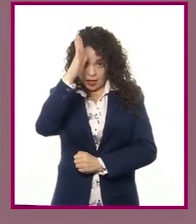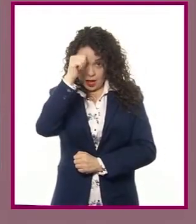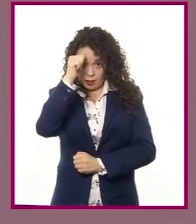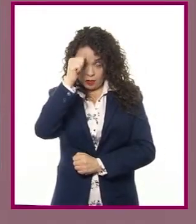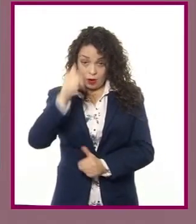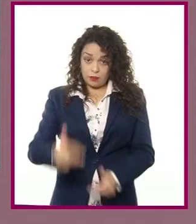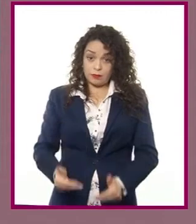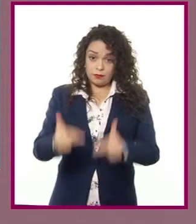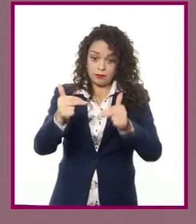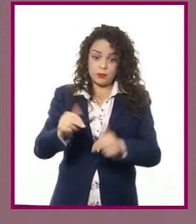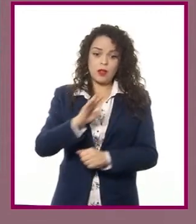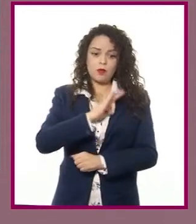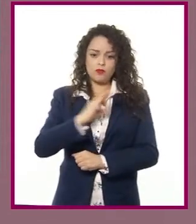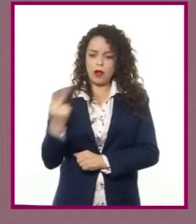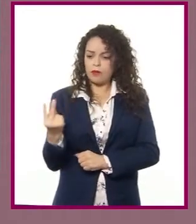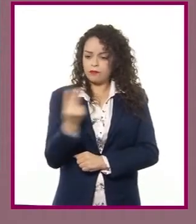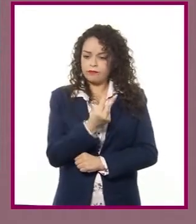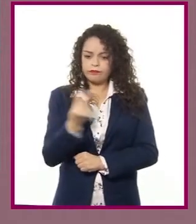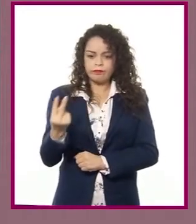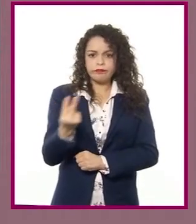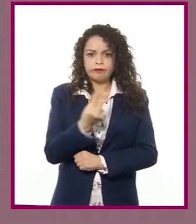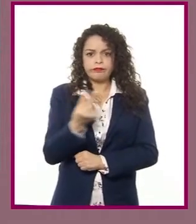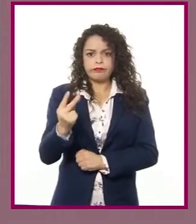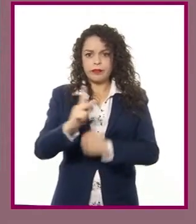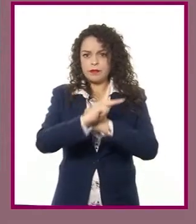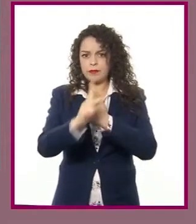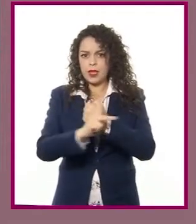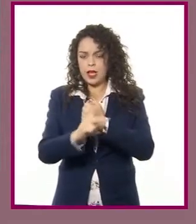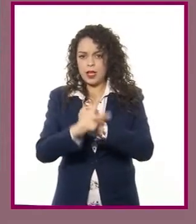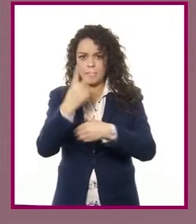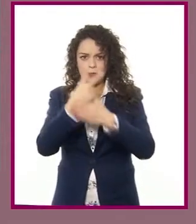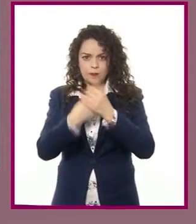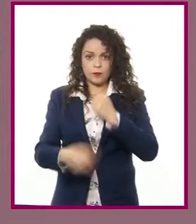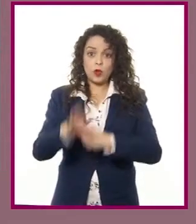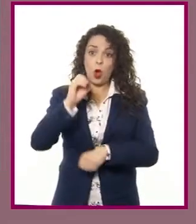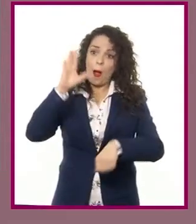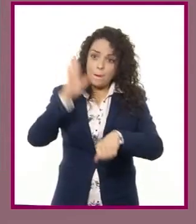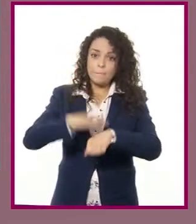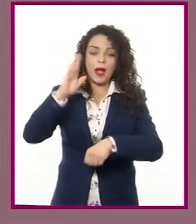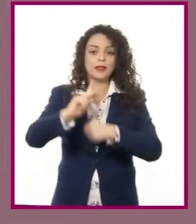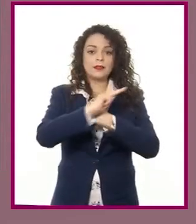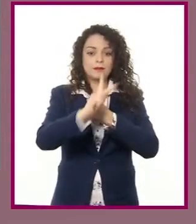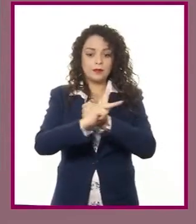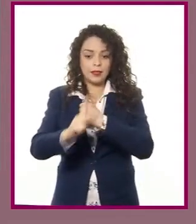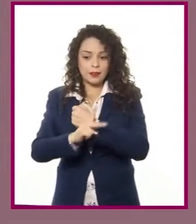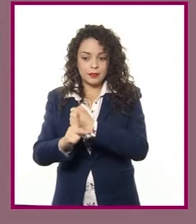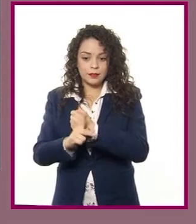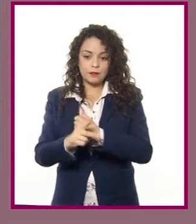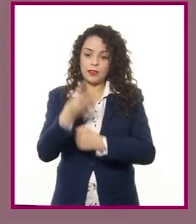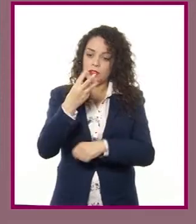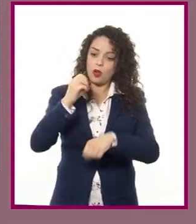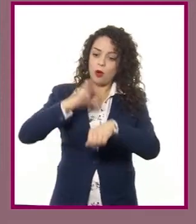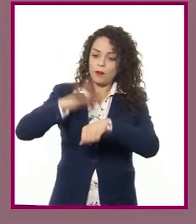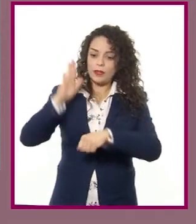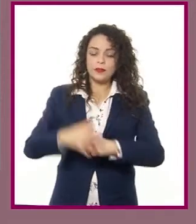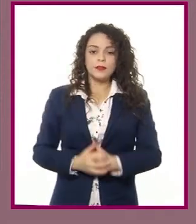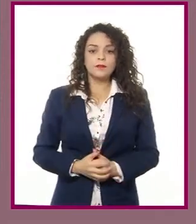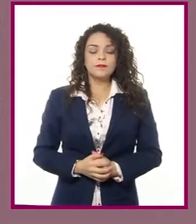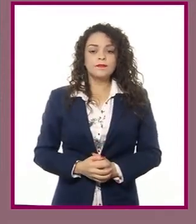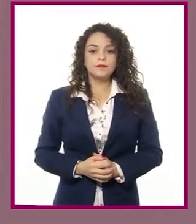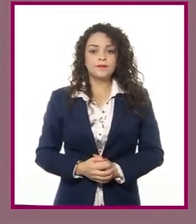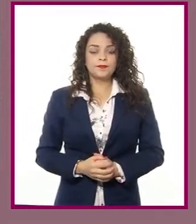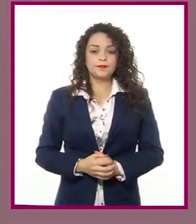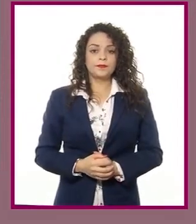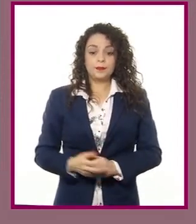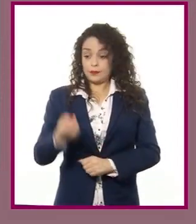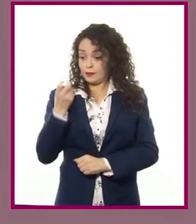ser bilaterales, entre dos países, o multilaterales, cuando son varios. Estos